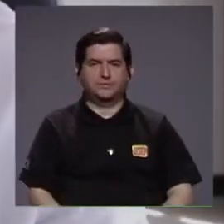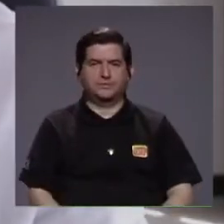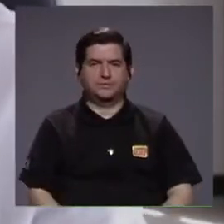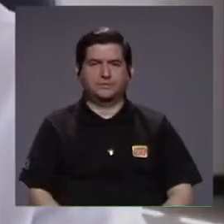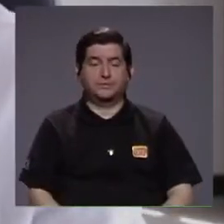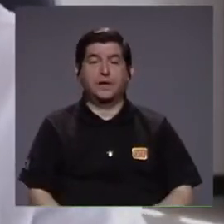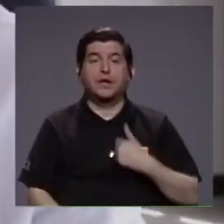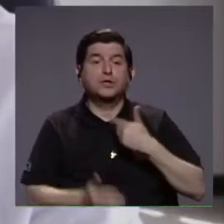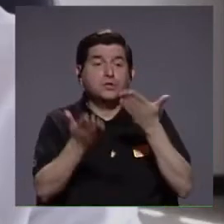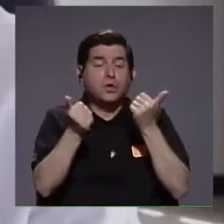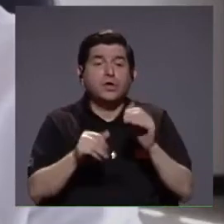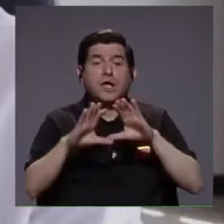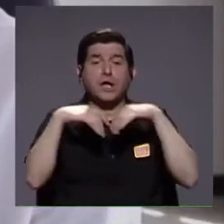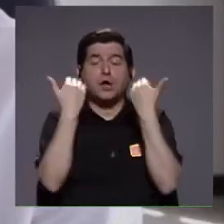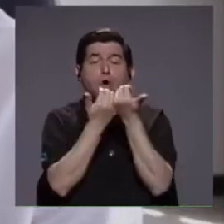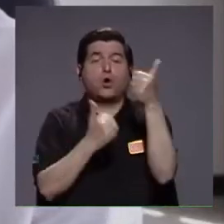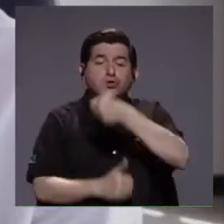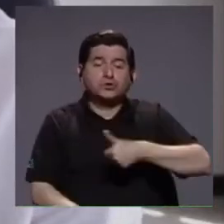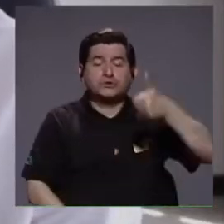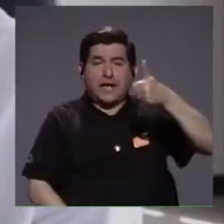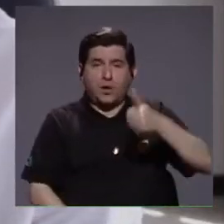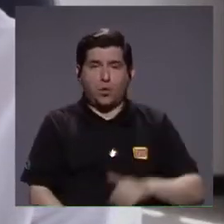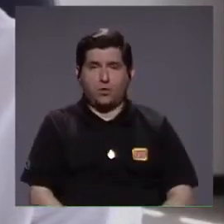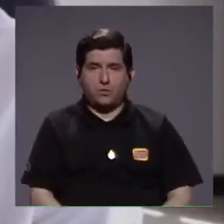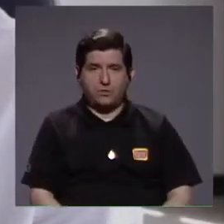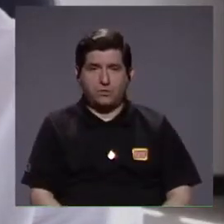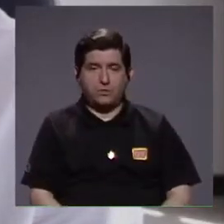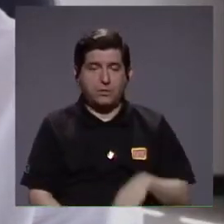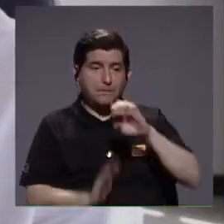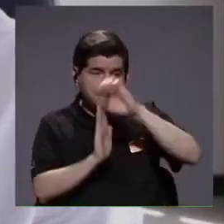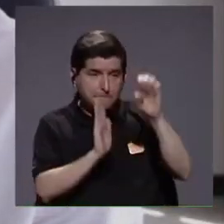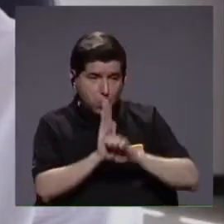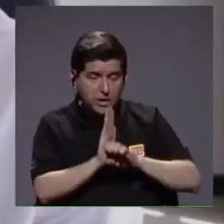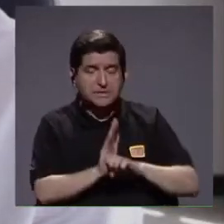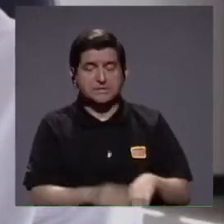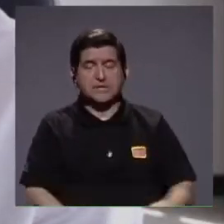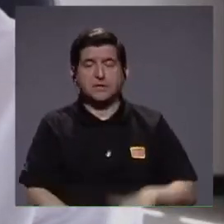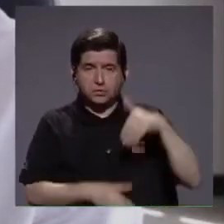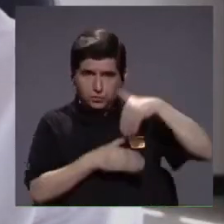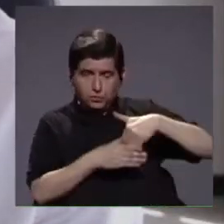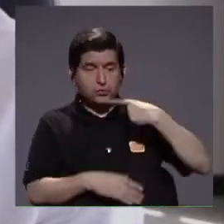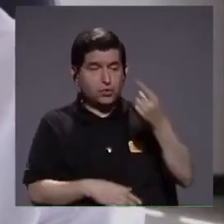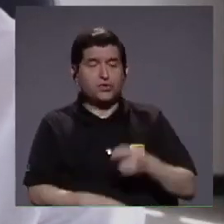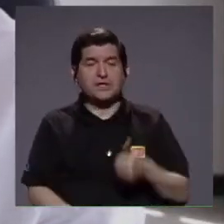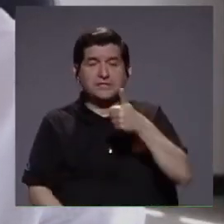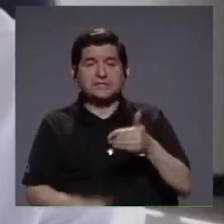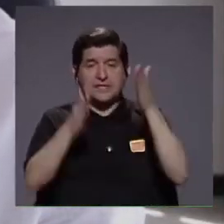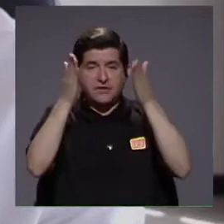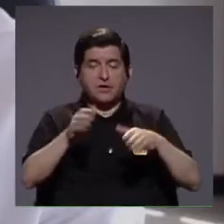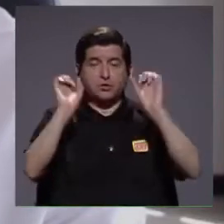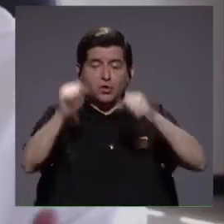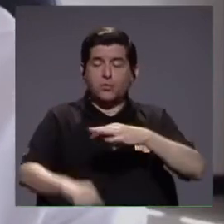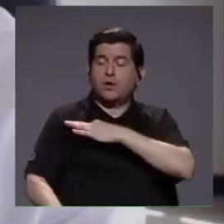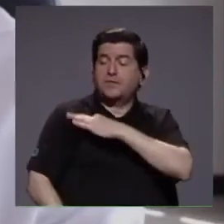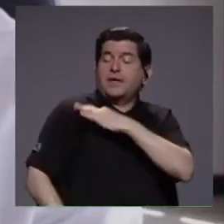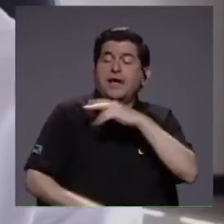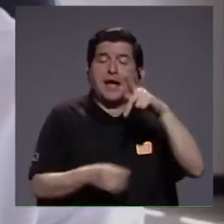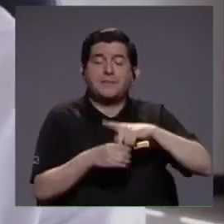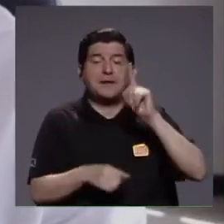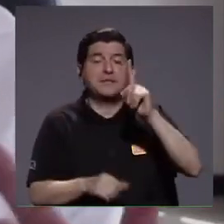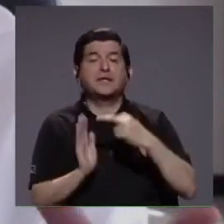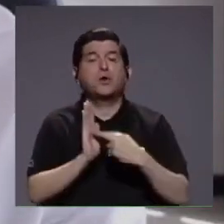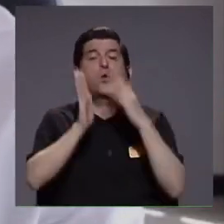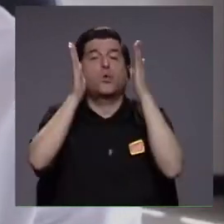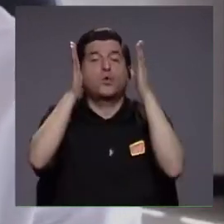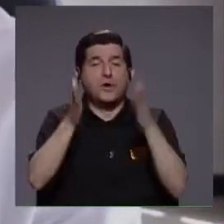esto quiero que en el Consejo de Rectoría, donde por estatuto orgánico dice que el rector o rectora podría invitar a